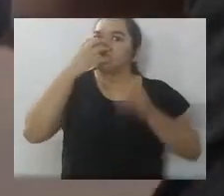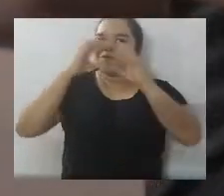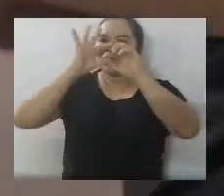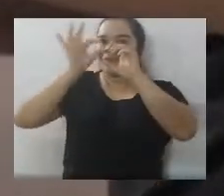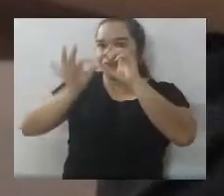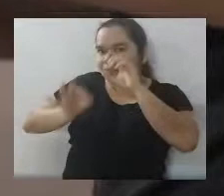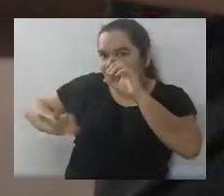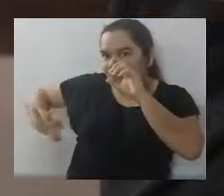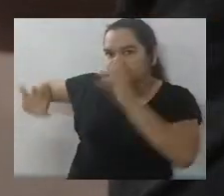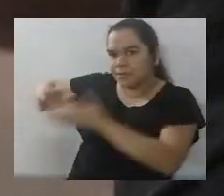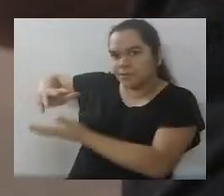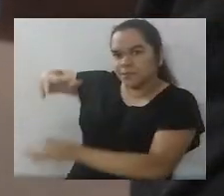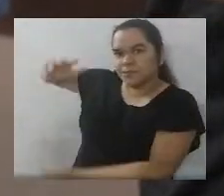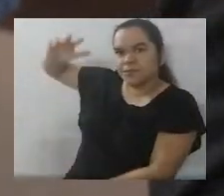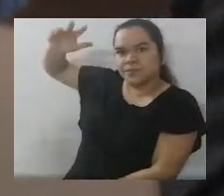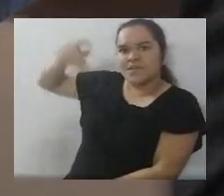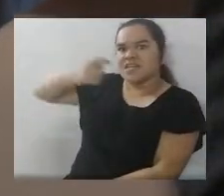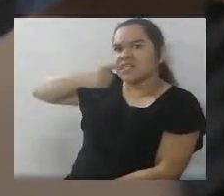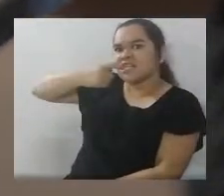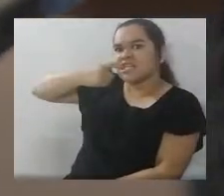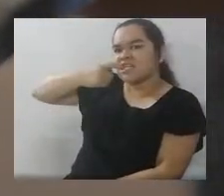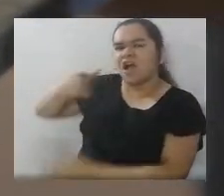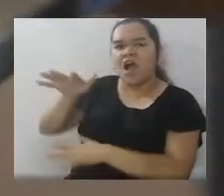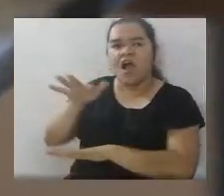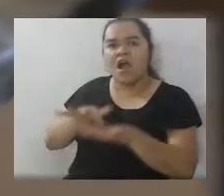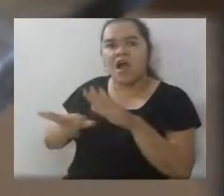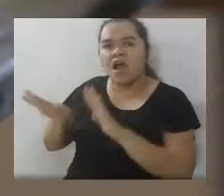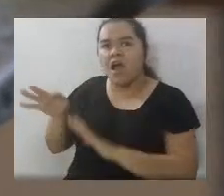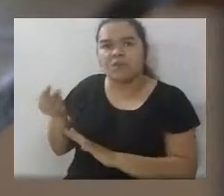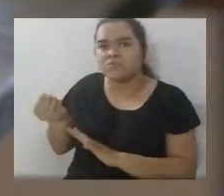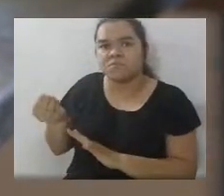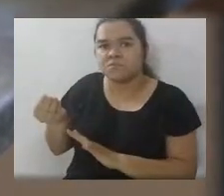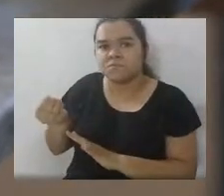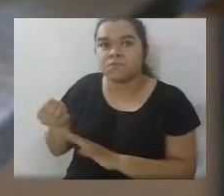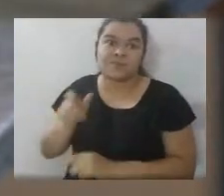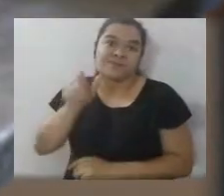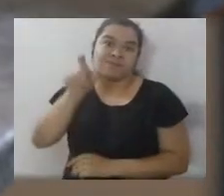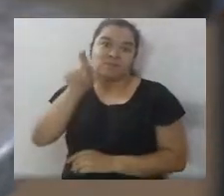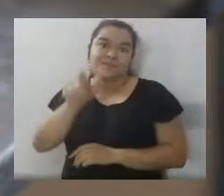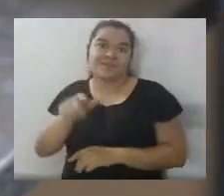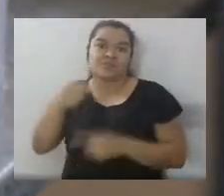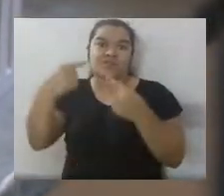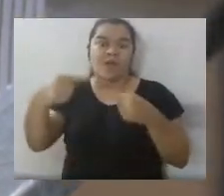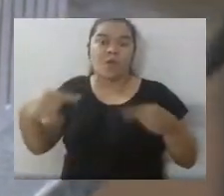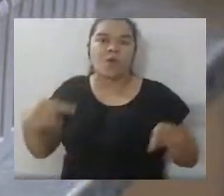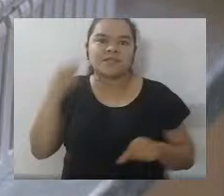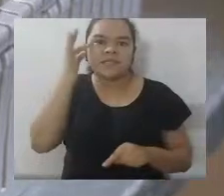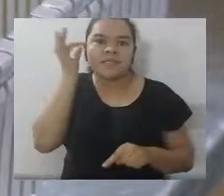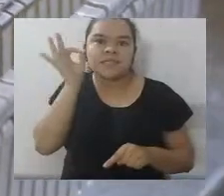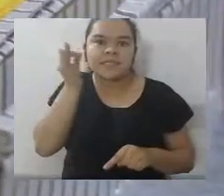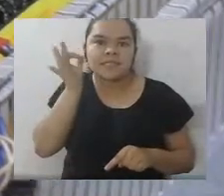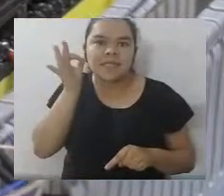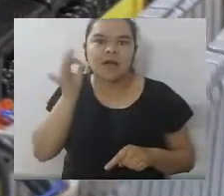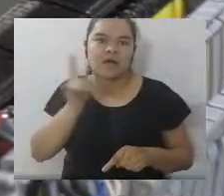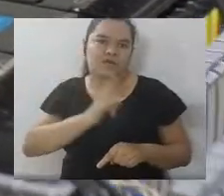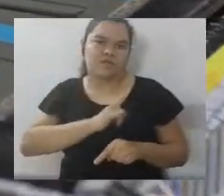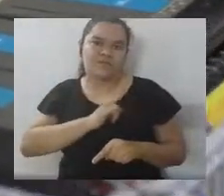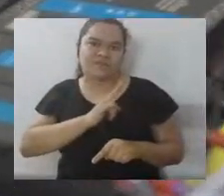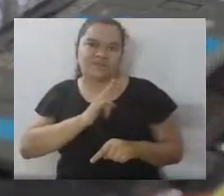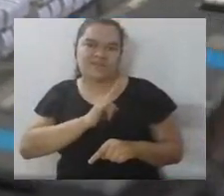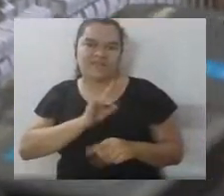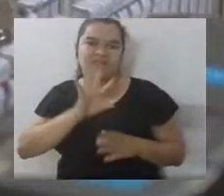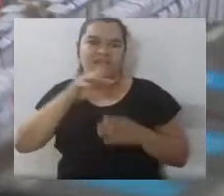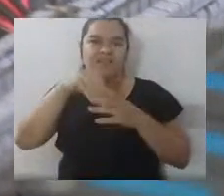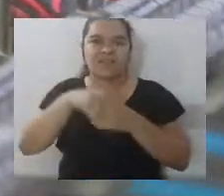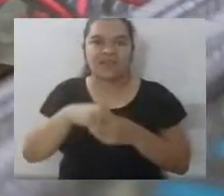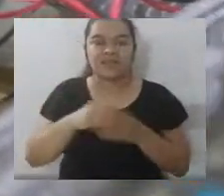eso mediante una base, mediante herramientas desde el punto de vista académico, que es